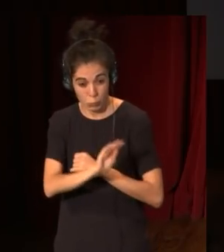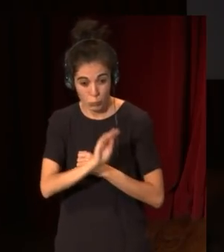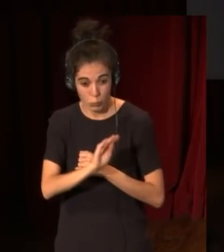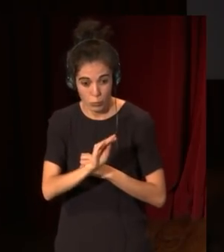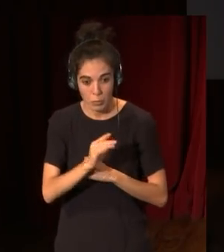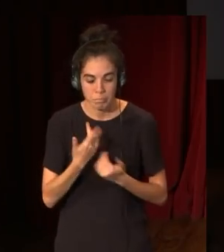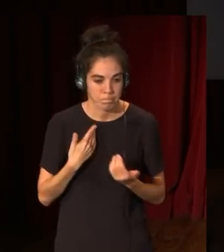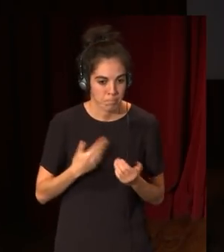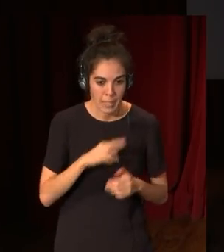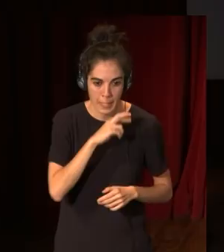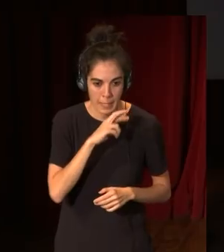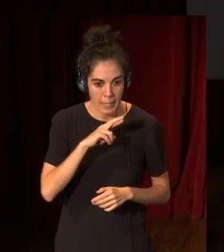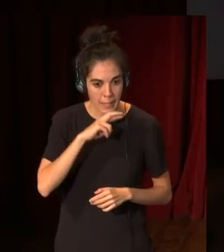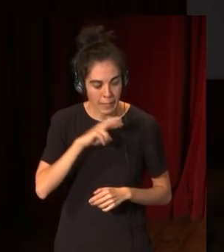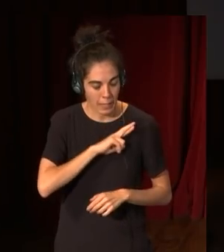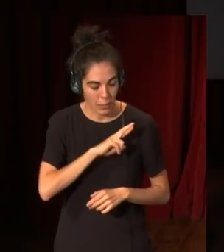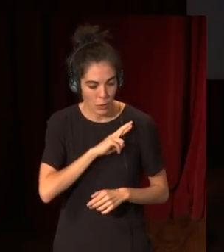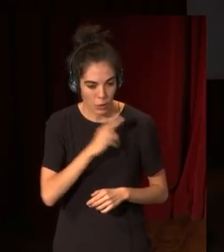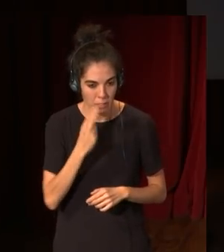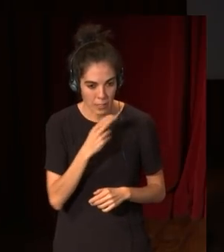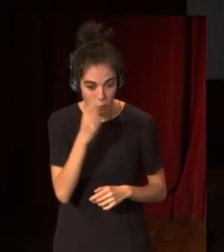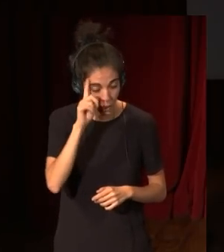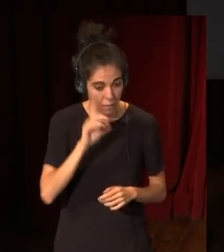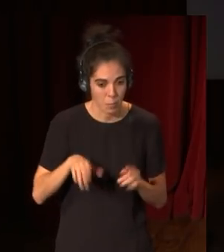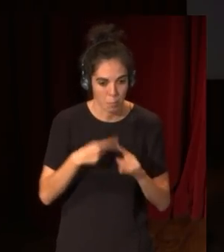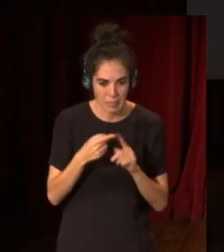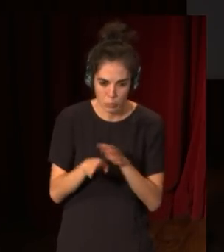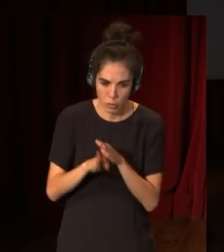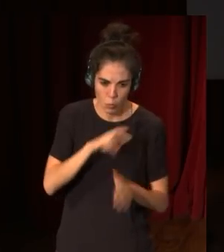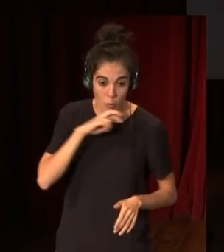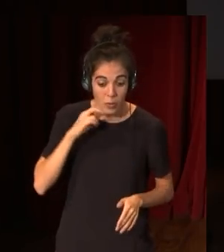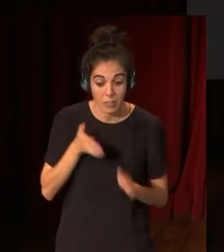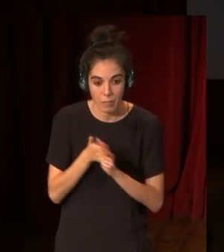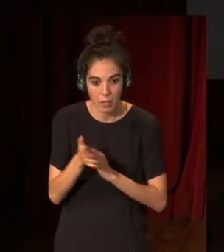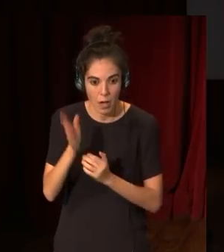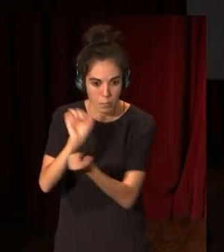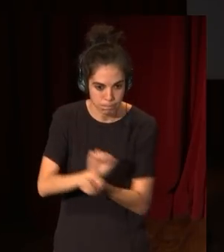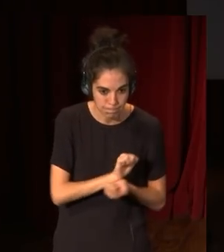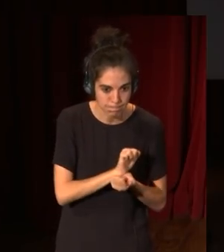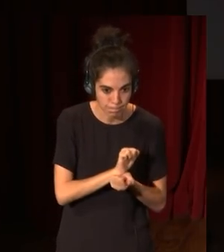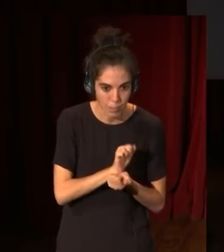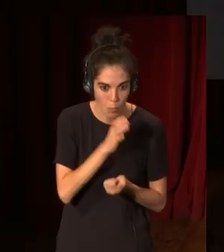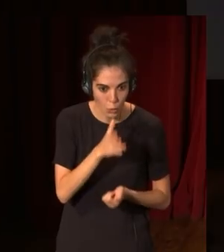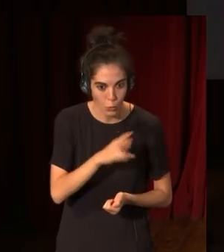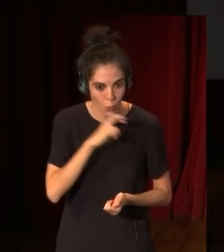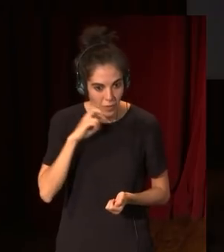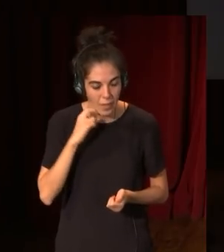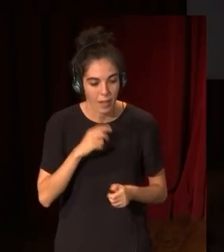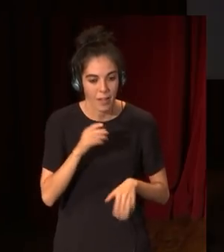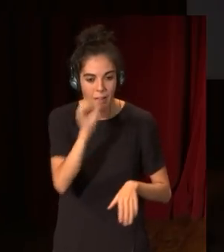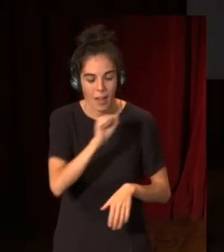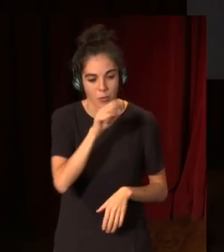credo y además practicaba ceremonias judaicas es procesada por jugar por jugar y zante en